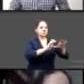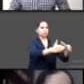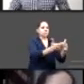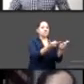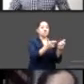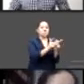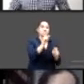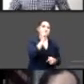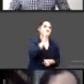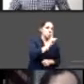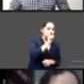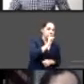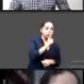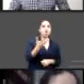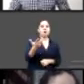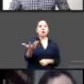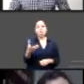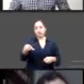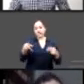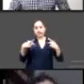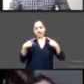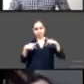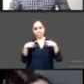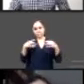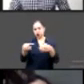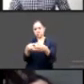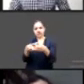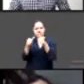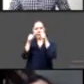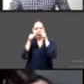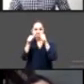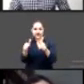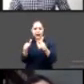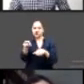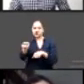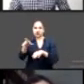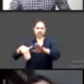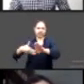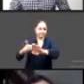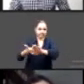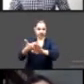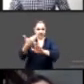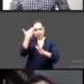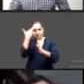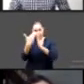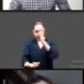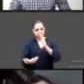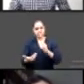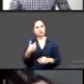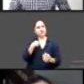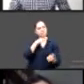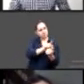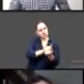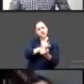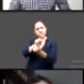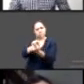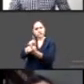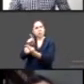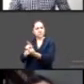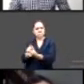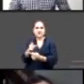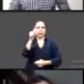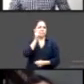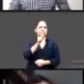de atención a víctimas de la violencia, con los grupos de autoahorro de personas en banca social. Pues todo el trabajo ha sido